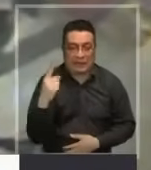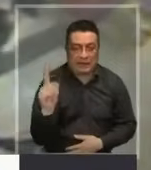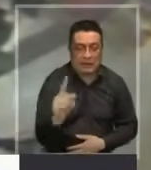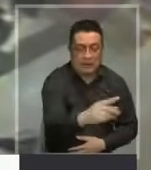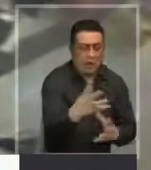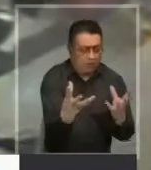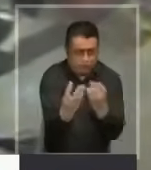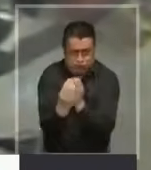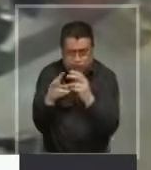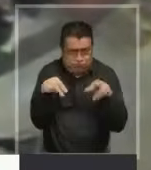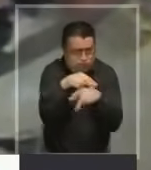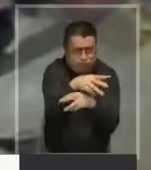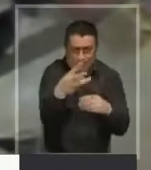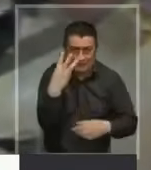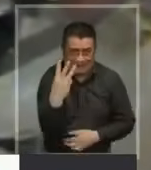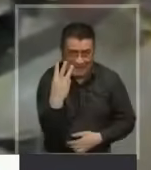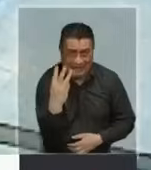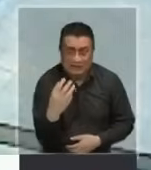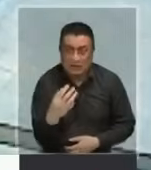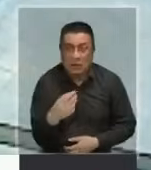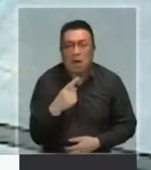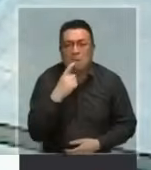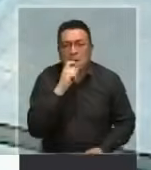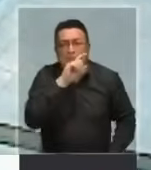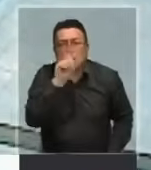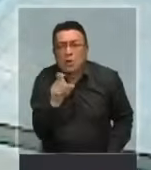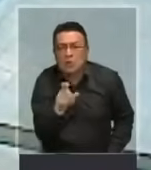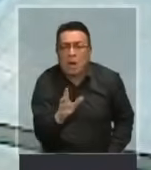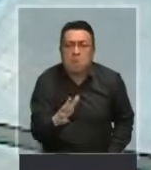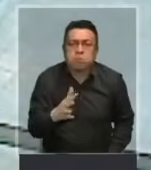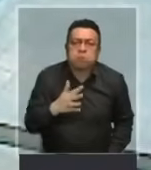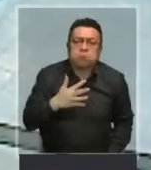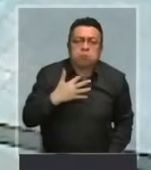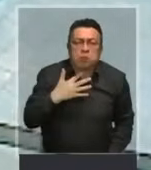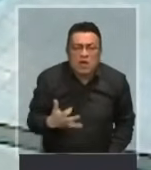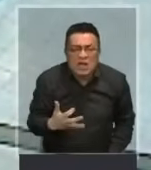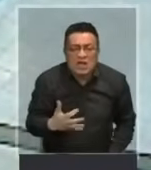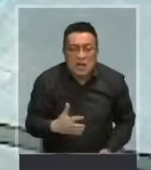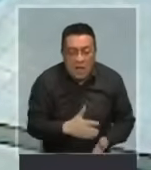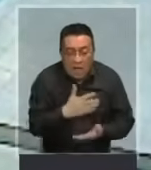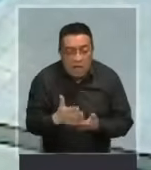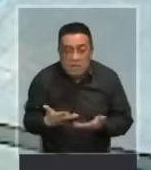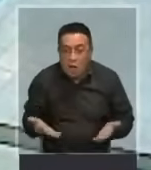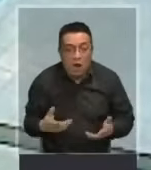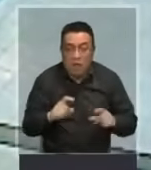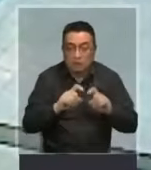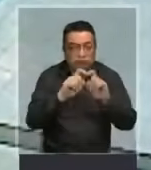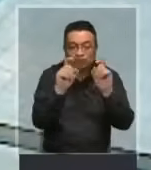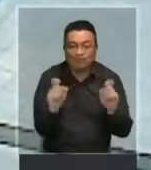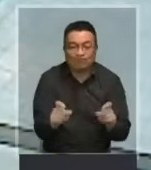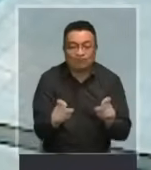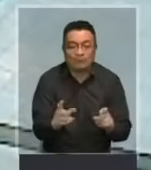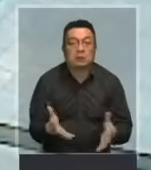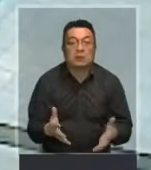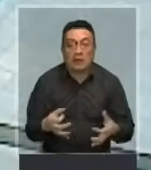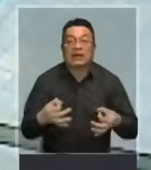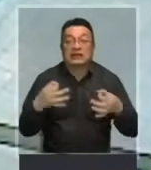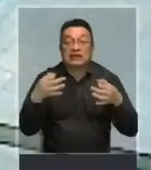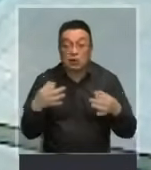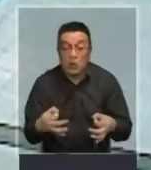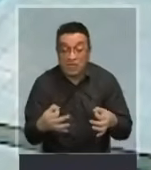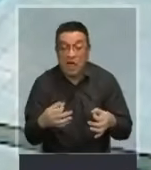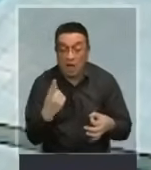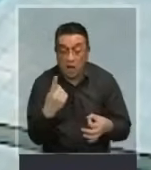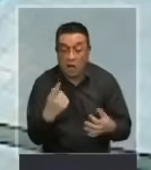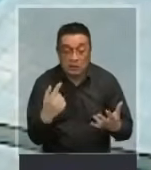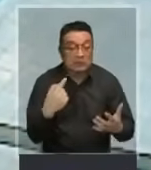gente. Volvemos a la pregunta inicial, ¿por qué? Hasta ahora una incógnita, pero una seguridad puso en riesgo